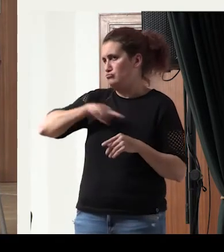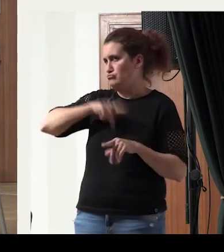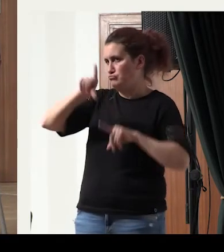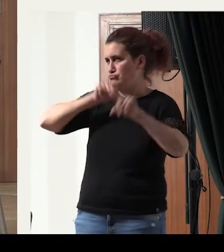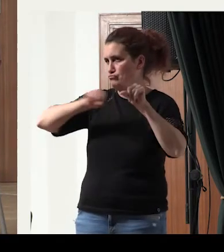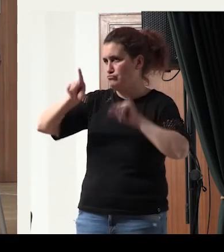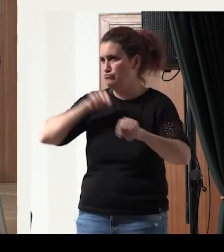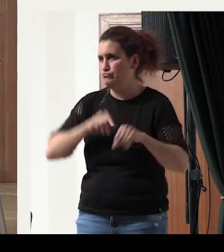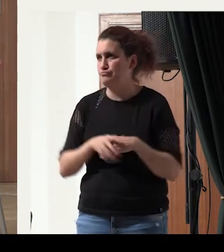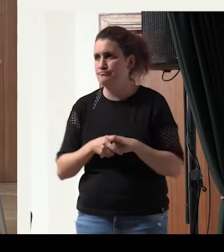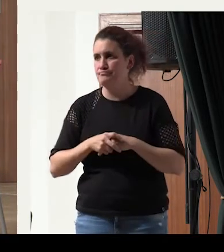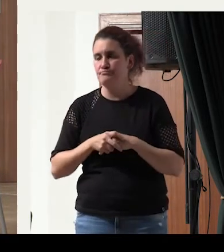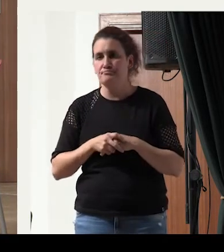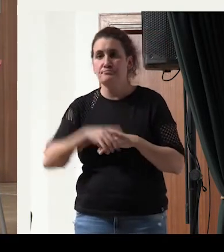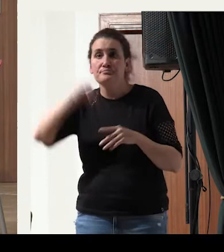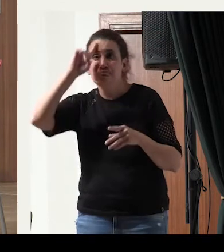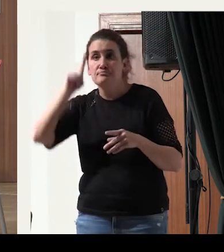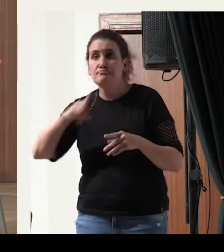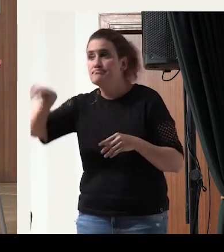Y no sé, ¿cómo lo veis?